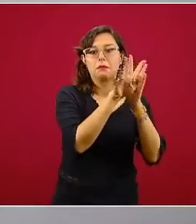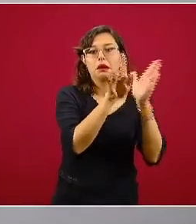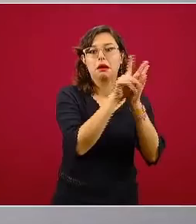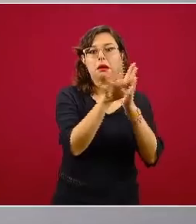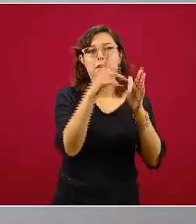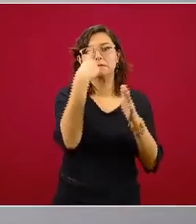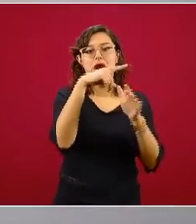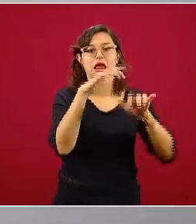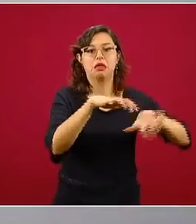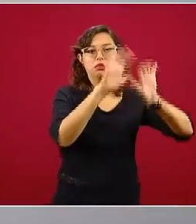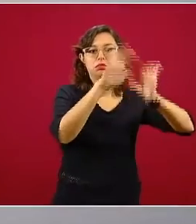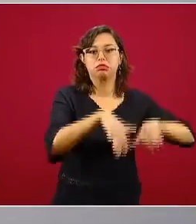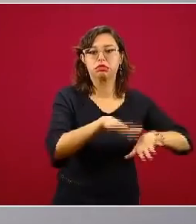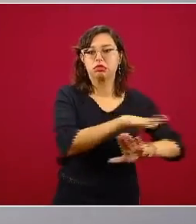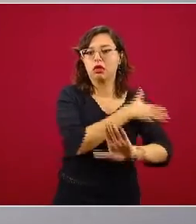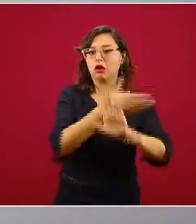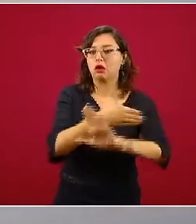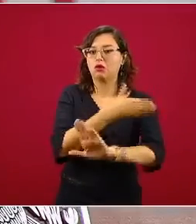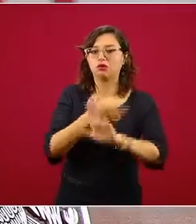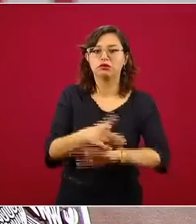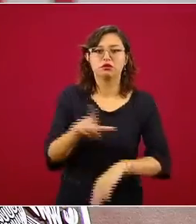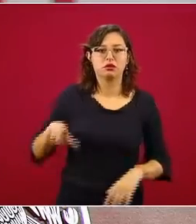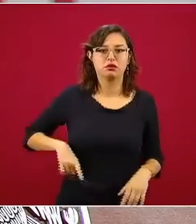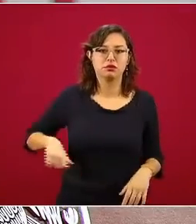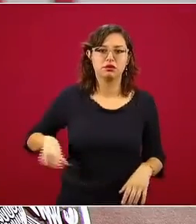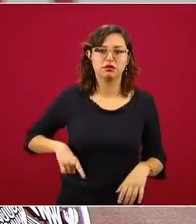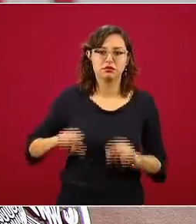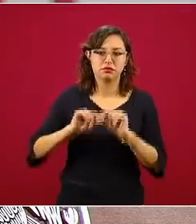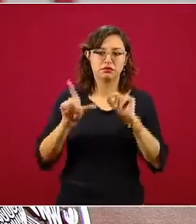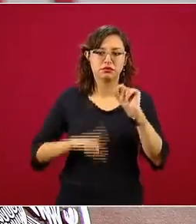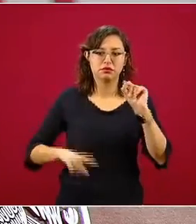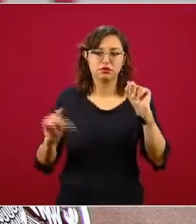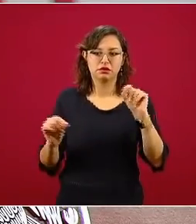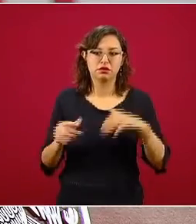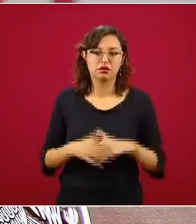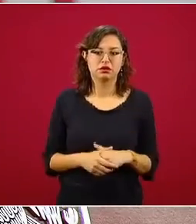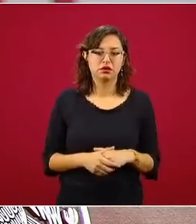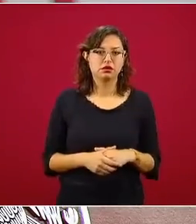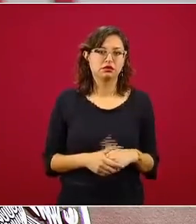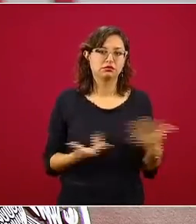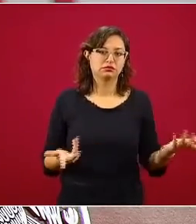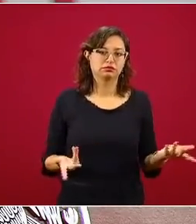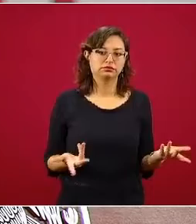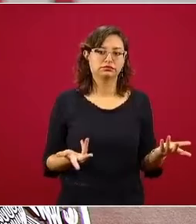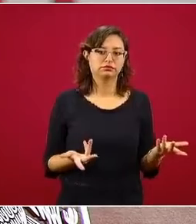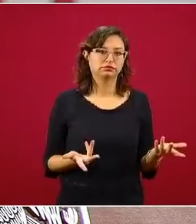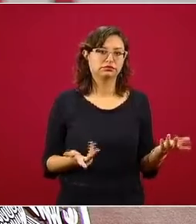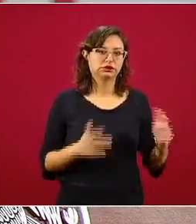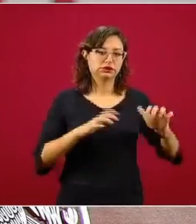inserciones pagadas, aunque no le pongan IP,